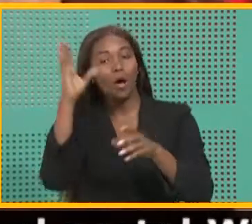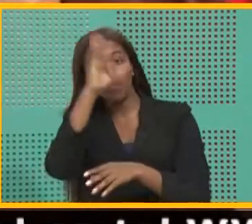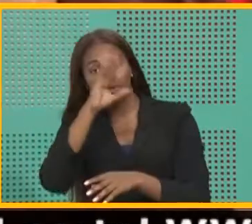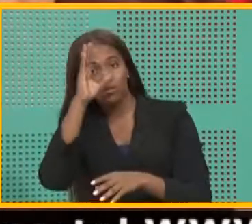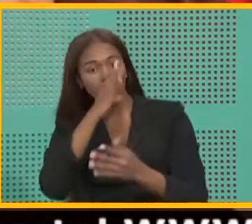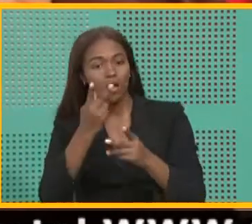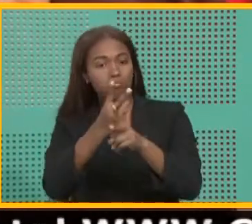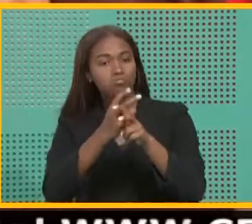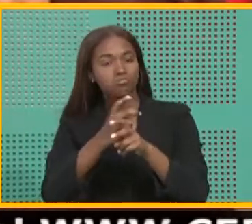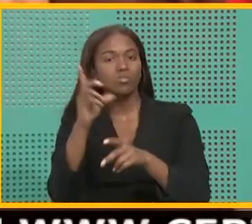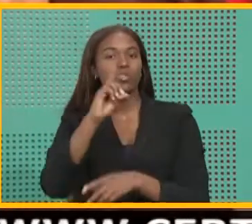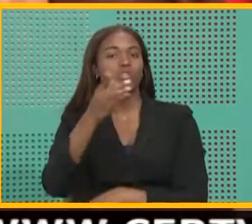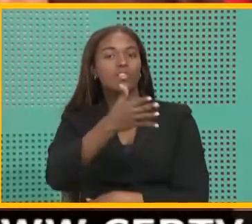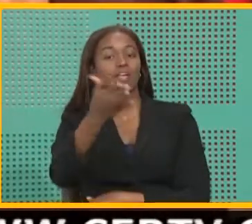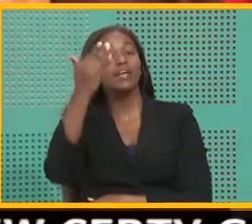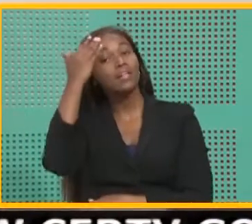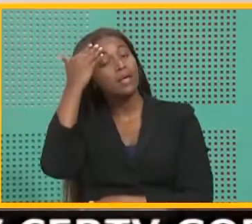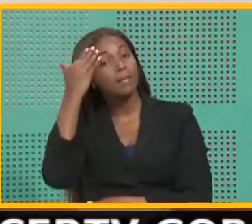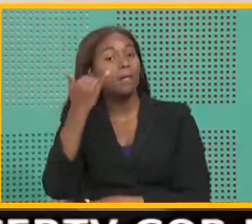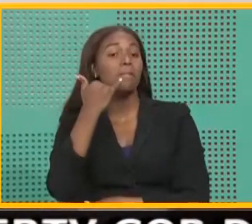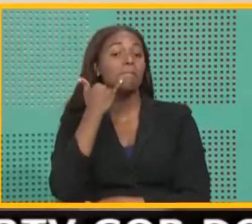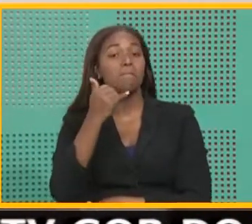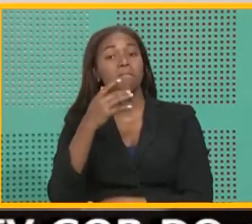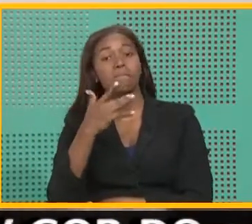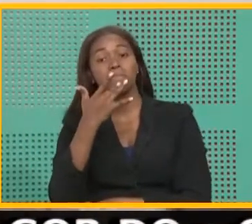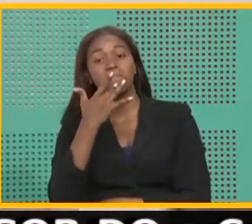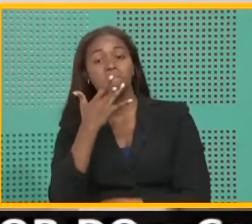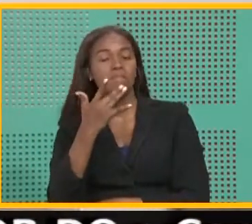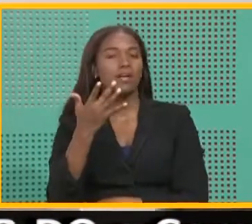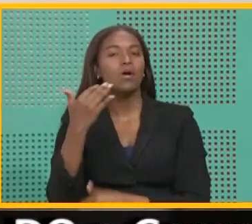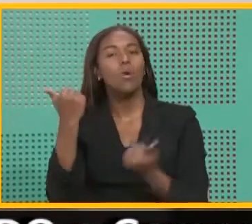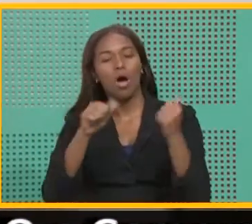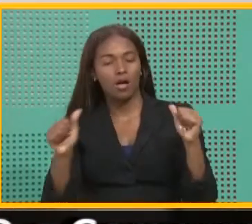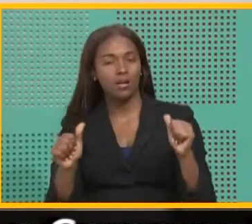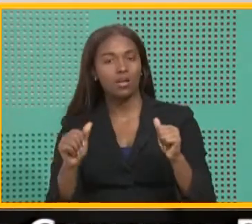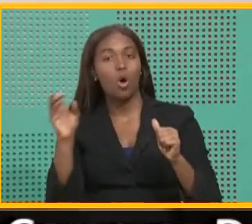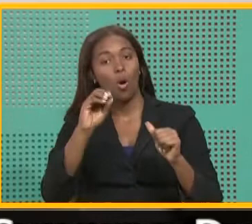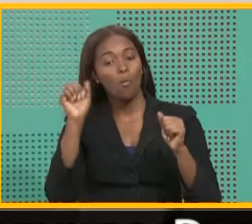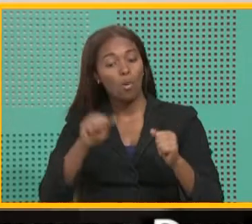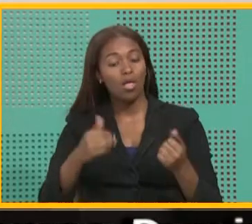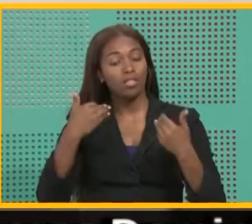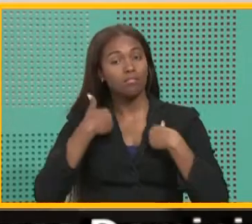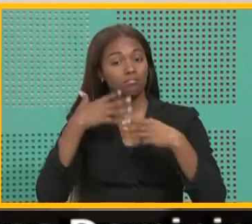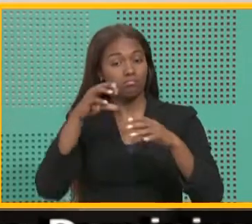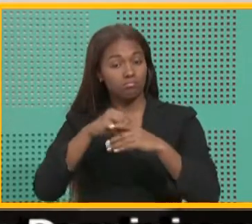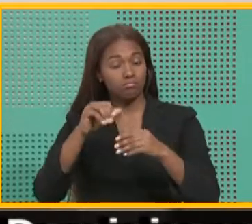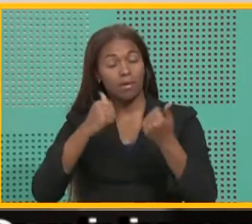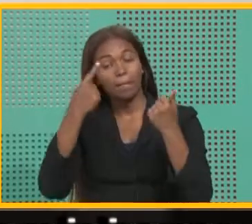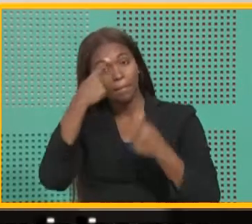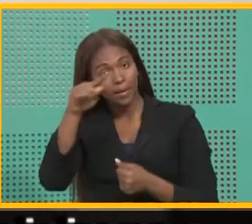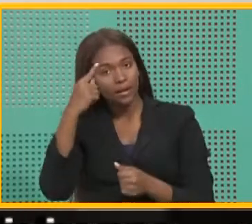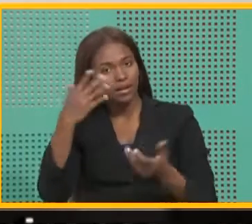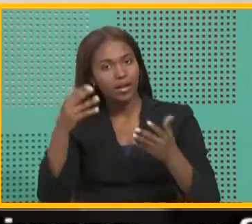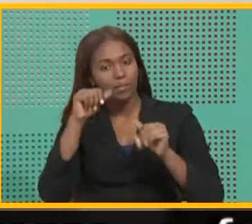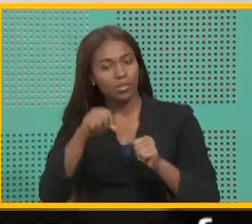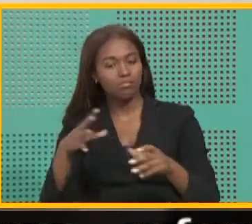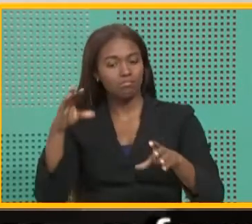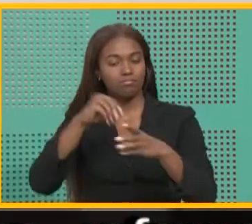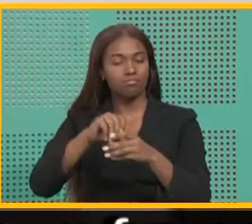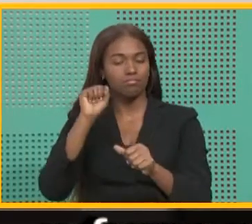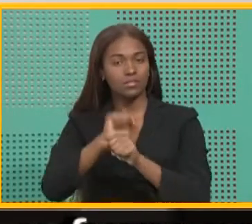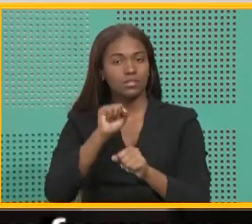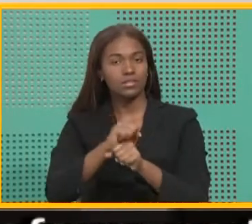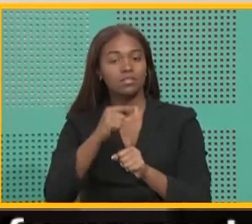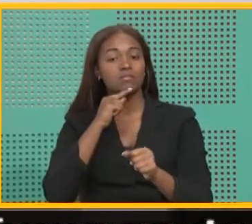financiamiento donde ustedes entiendan conveniente y pueden usarlo de garantía para que puedan reinvertir en